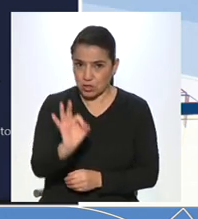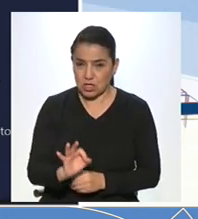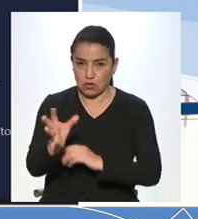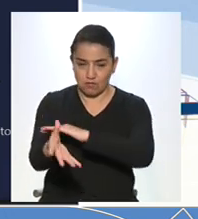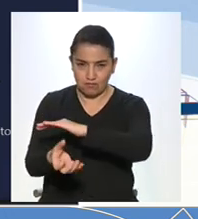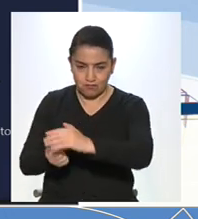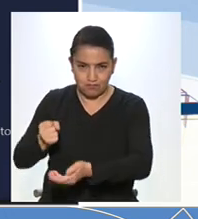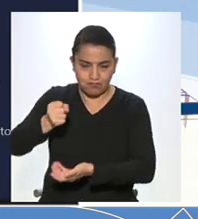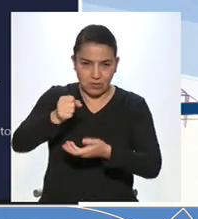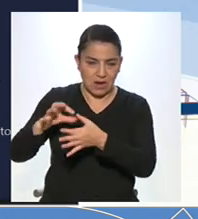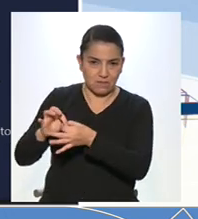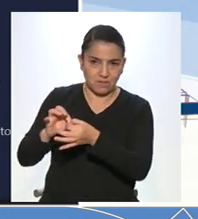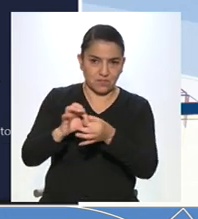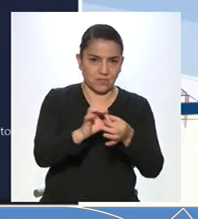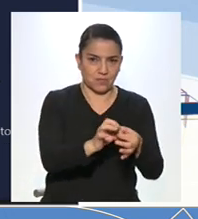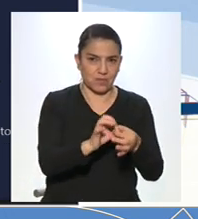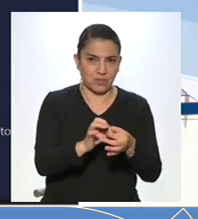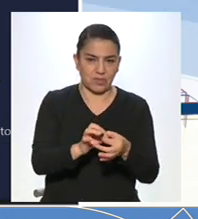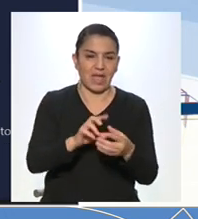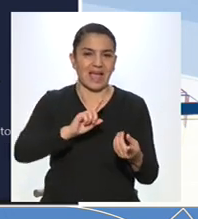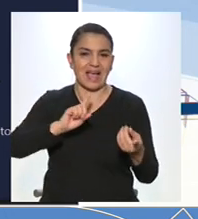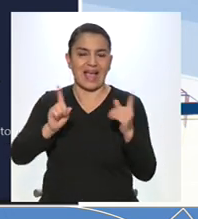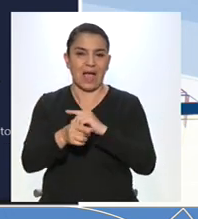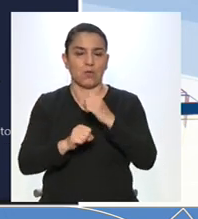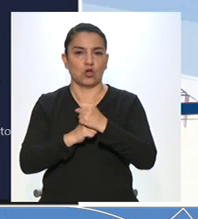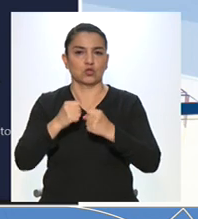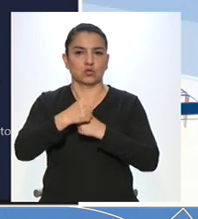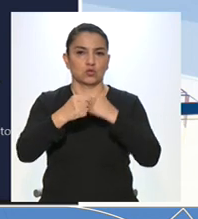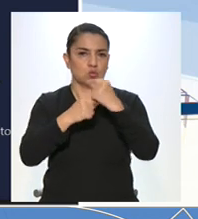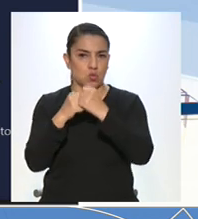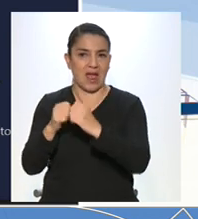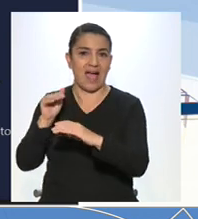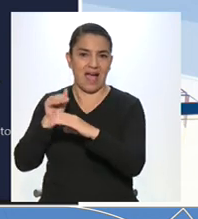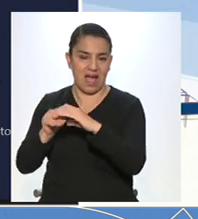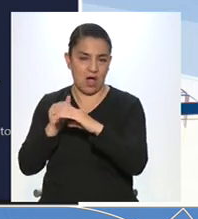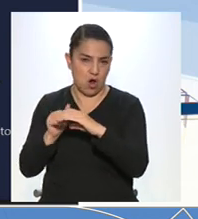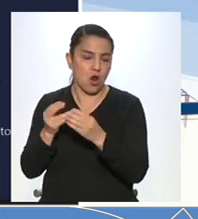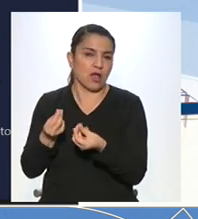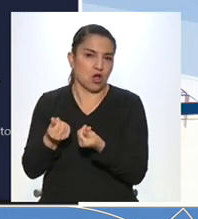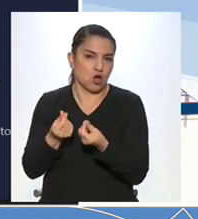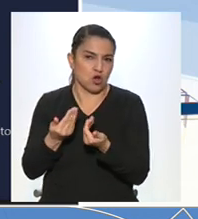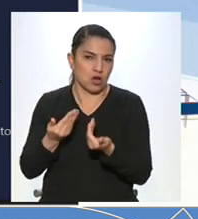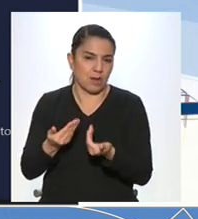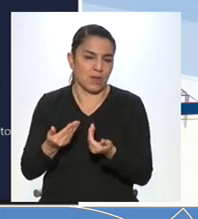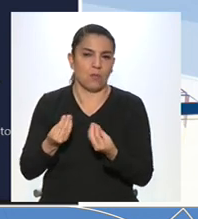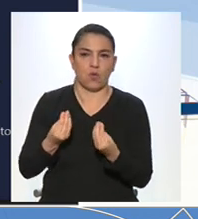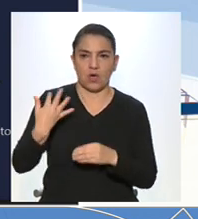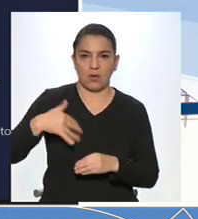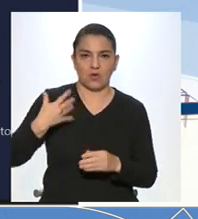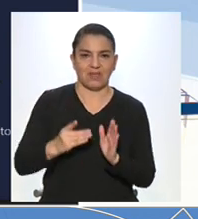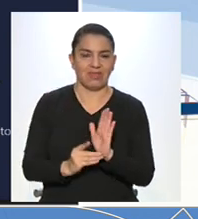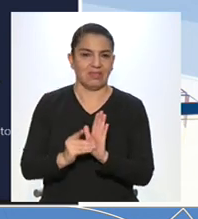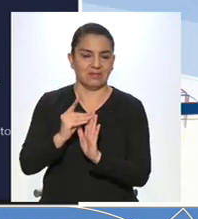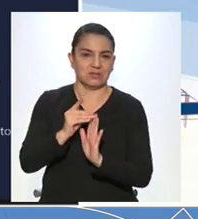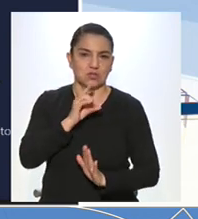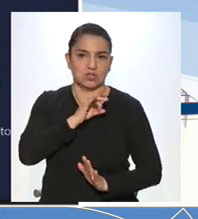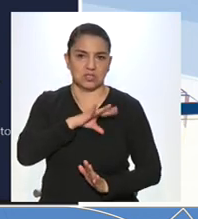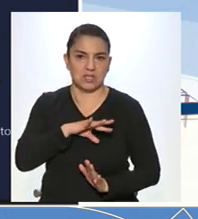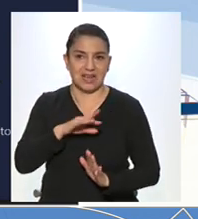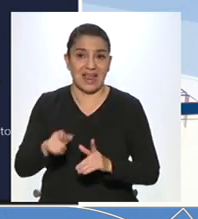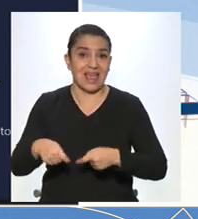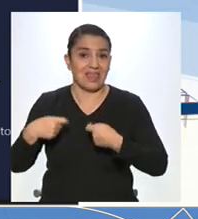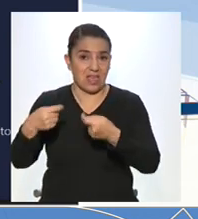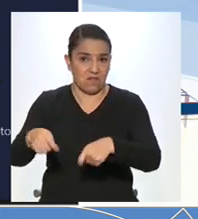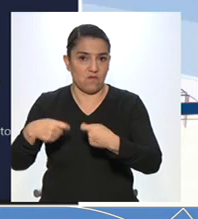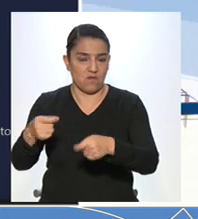a los distintos agentes a considerar que está ocurriendo un cambio estructural en la base de ahorro de la economía, la que ha sido clave para el desarrollo del país, la dinámica de la inversión y el